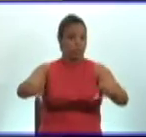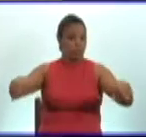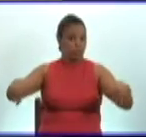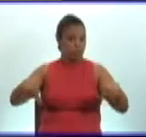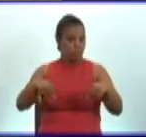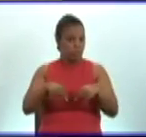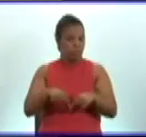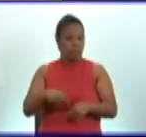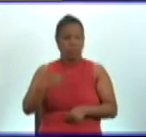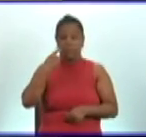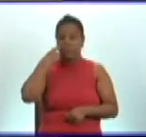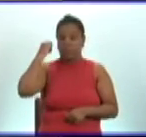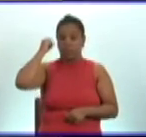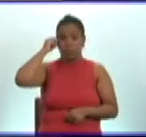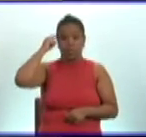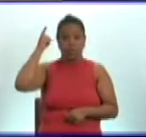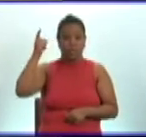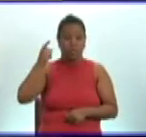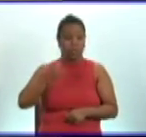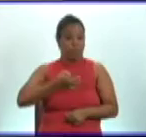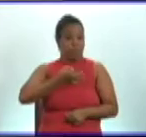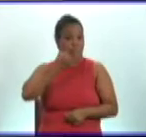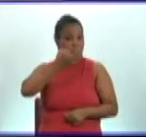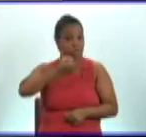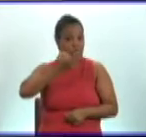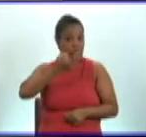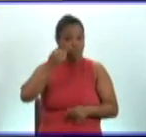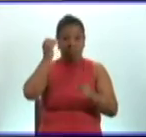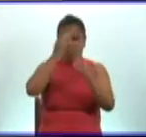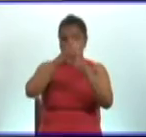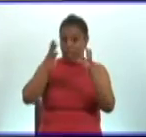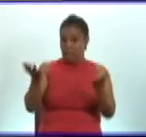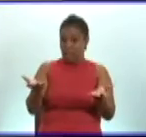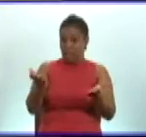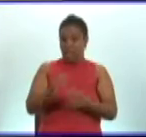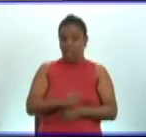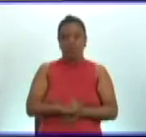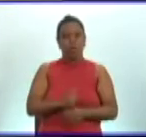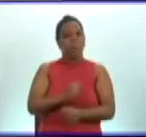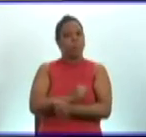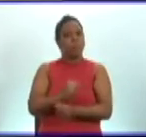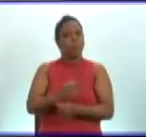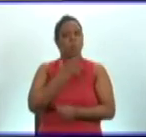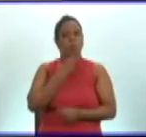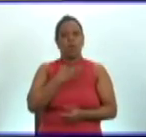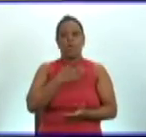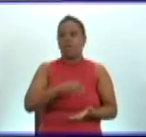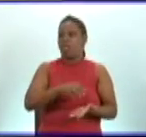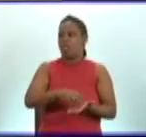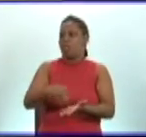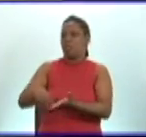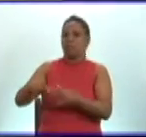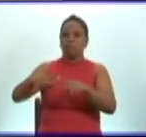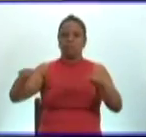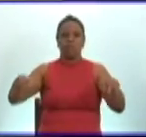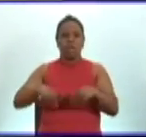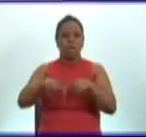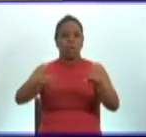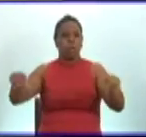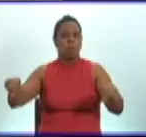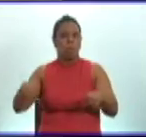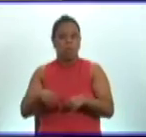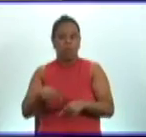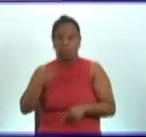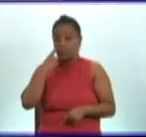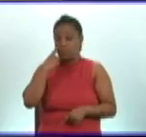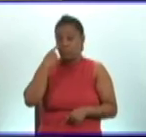Enfatizo en una idea para que les quede claro. Ustedes estarán diciéndose, profesor, pero ¿cómo van a ir de aula en aula sin conocer de quién eran los muchachos? Claro,